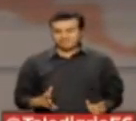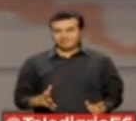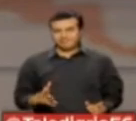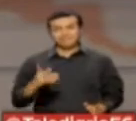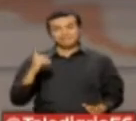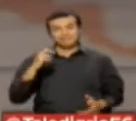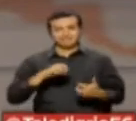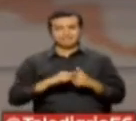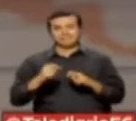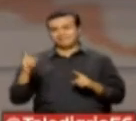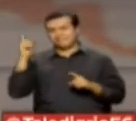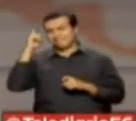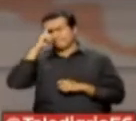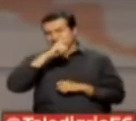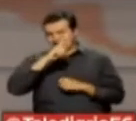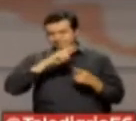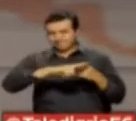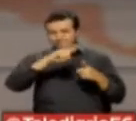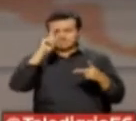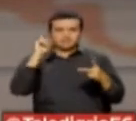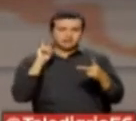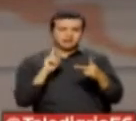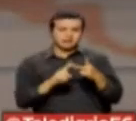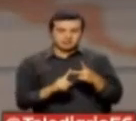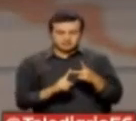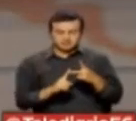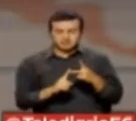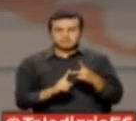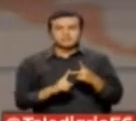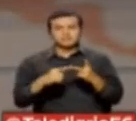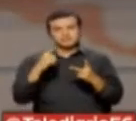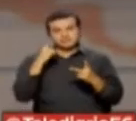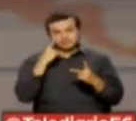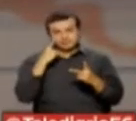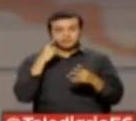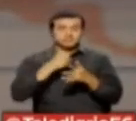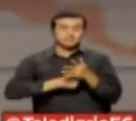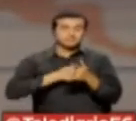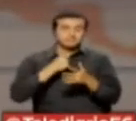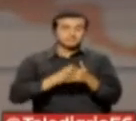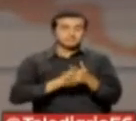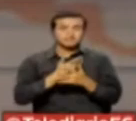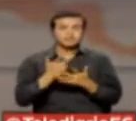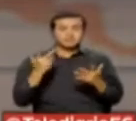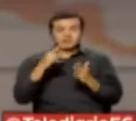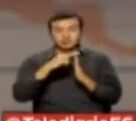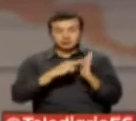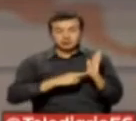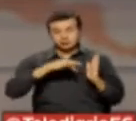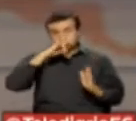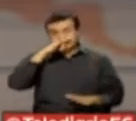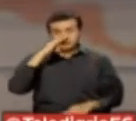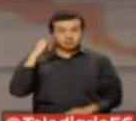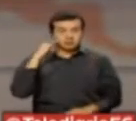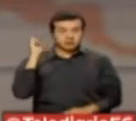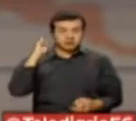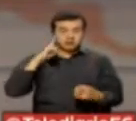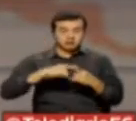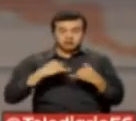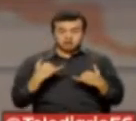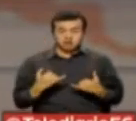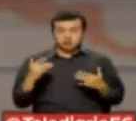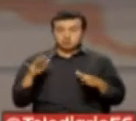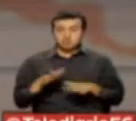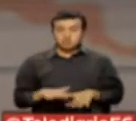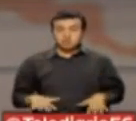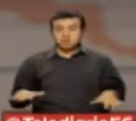es un problema bien grave por otro lado por otro lado también tenemos desafíos en cuanto el registro de los niños todavía tenemos sectores